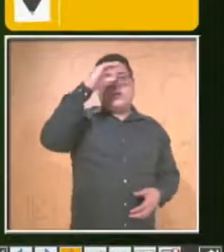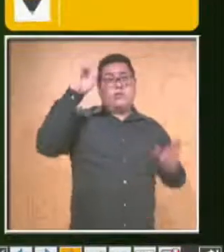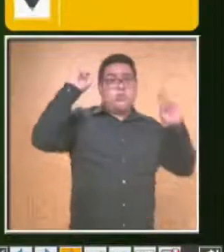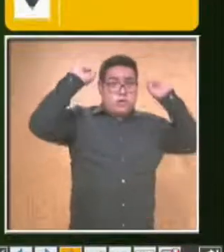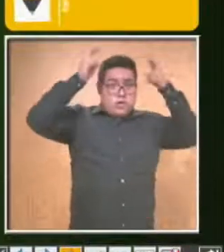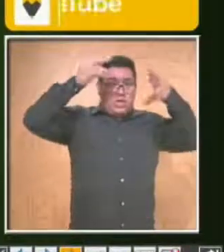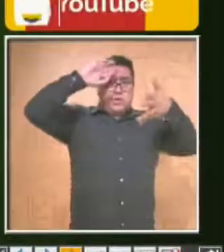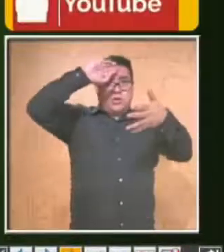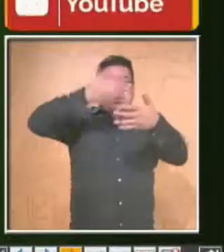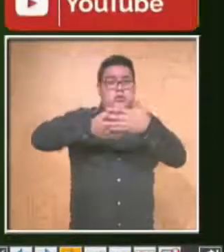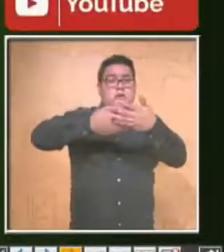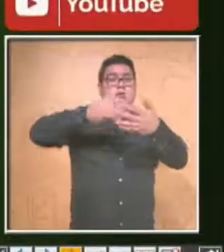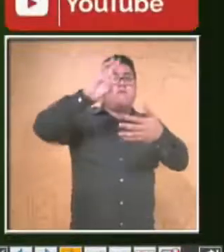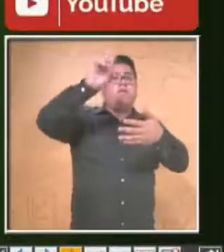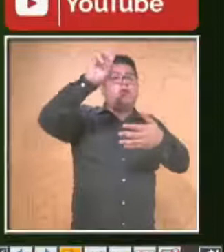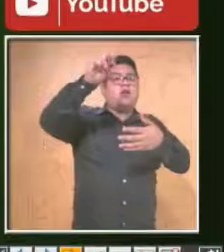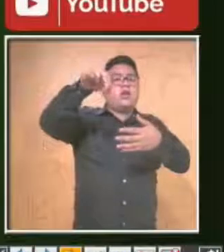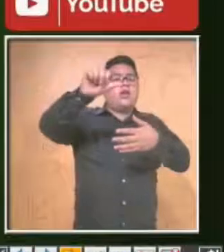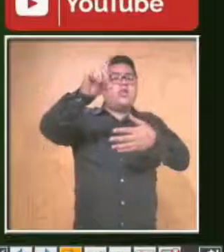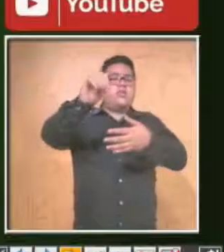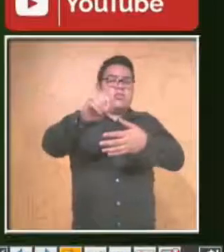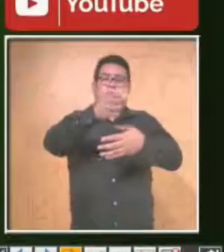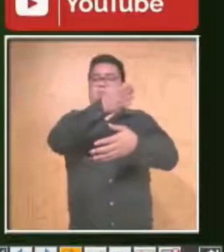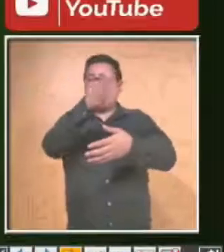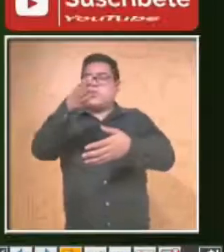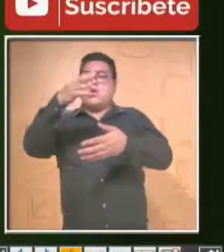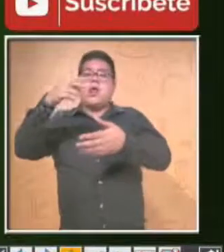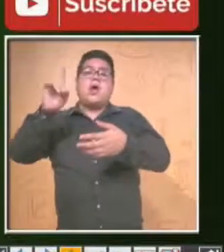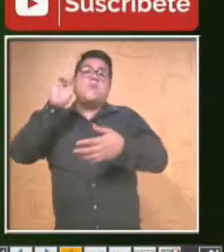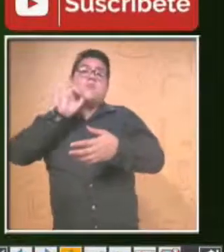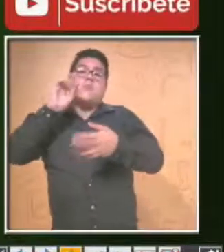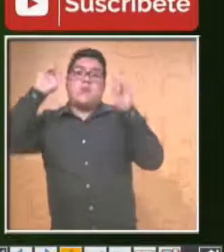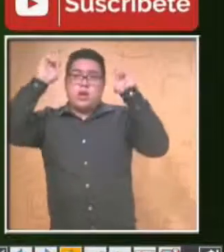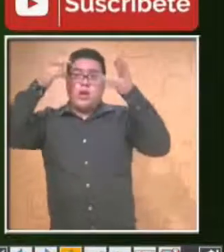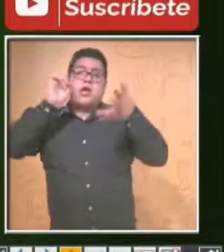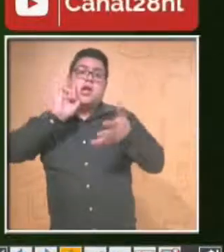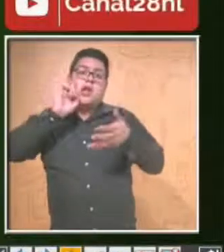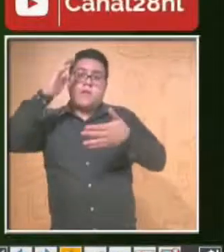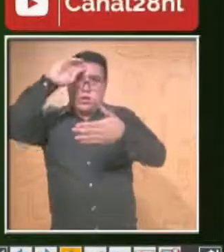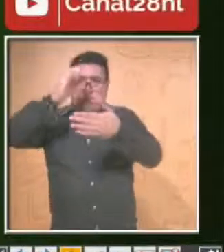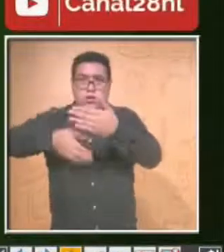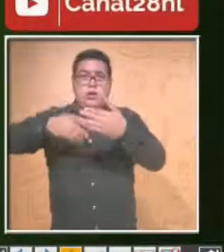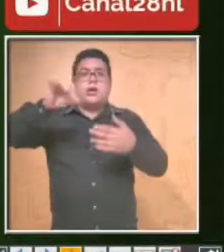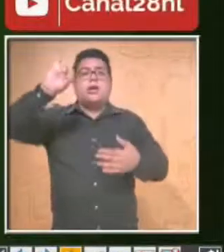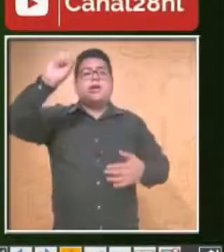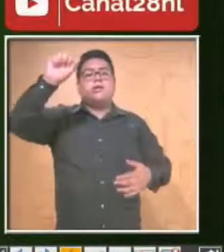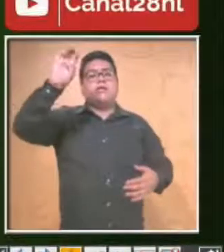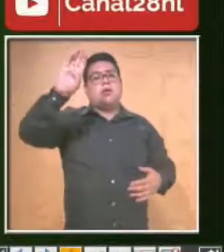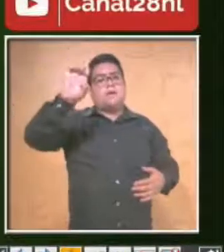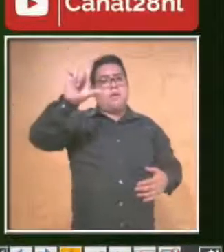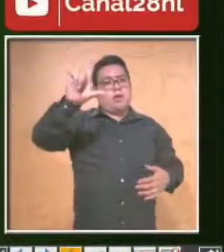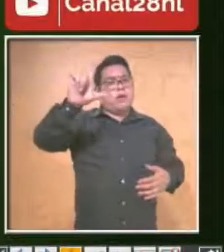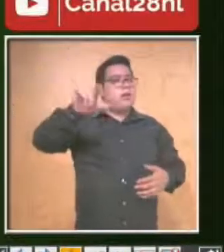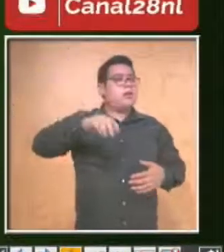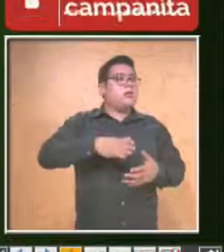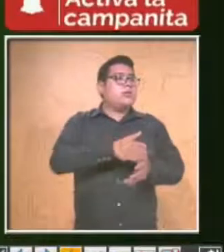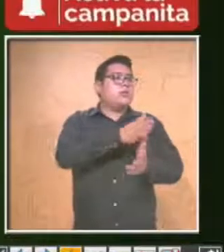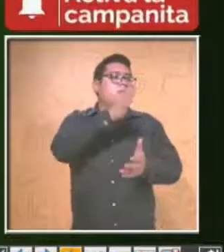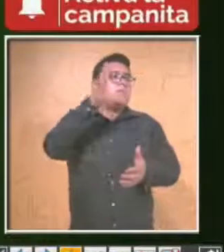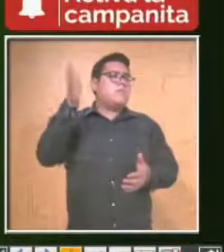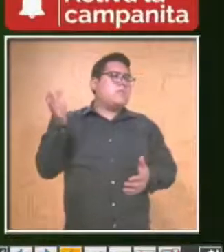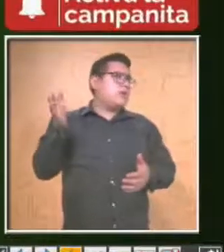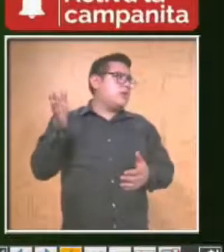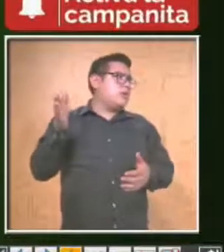católicos, Fernando de Aragón e Isabel de Castilla. Tenemos a Enrique VIII, que luego participa de manera muy